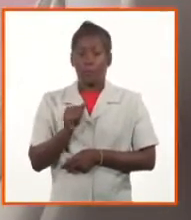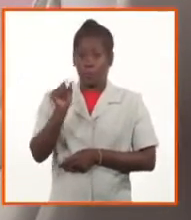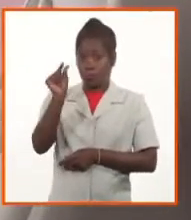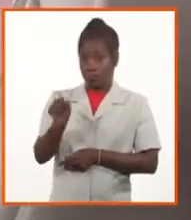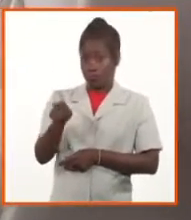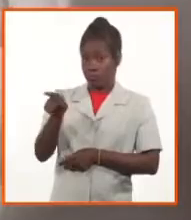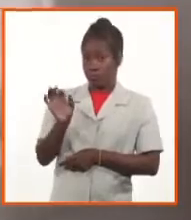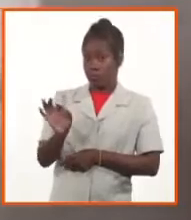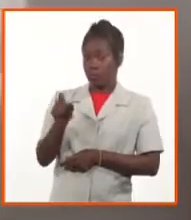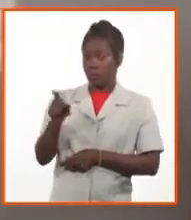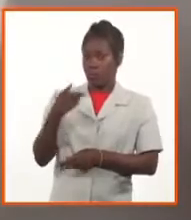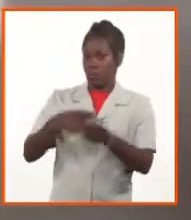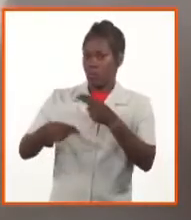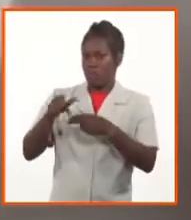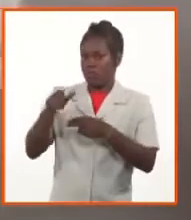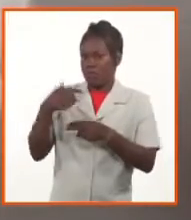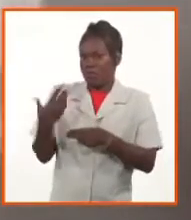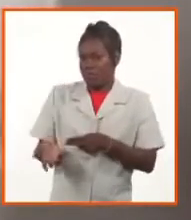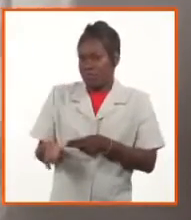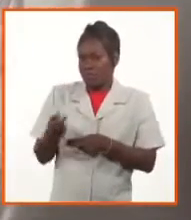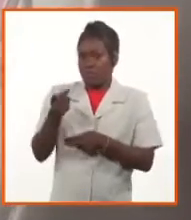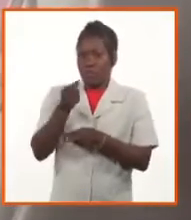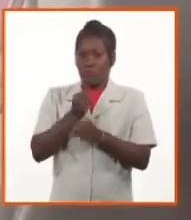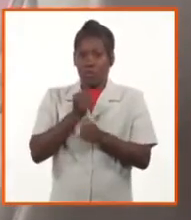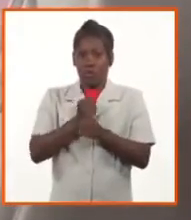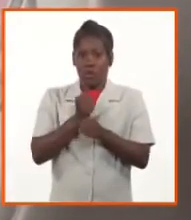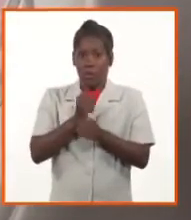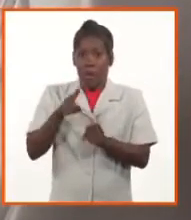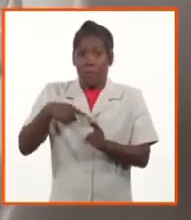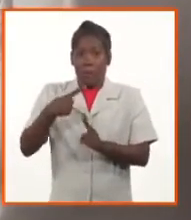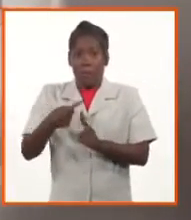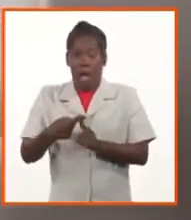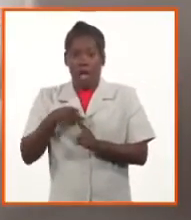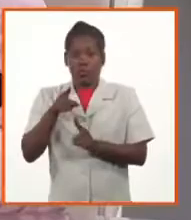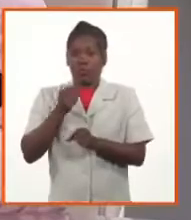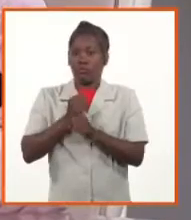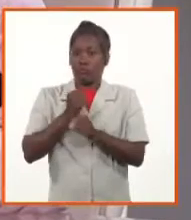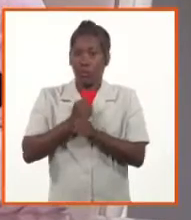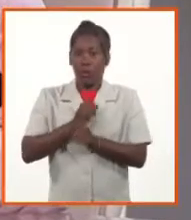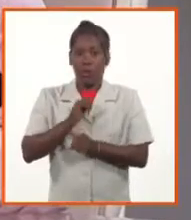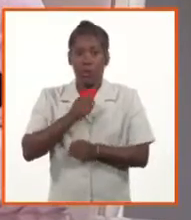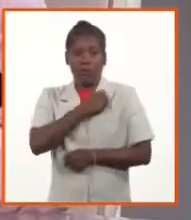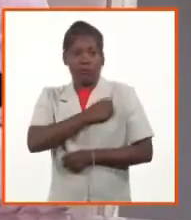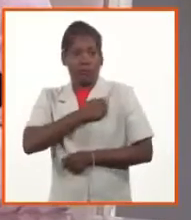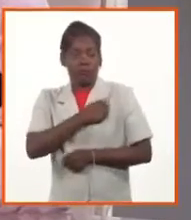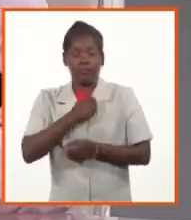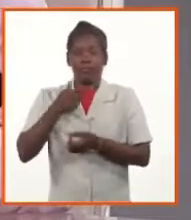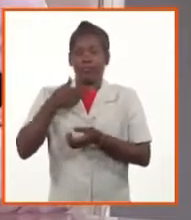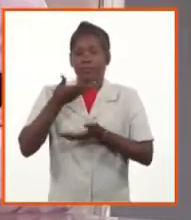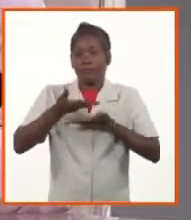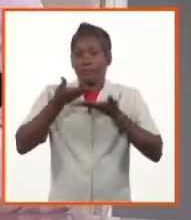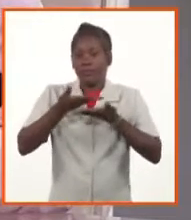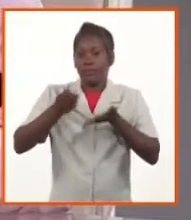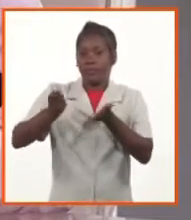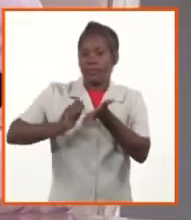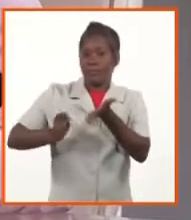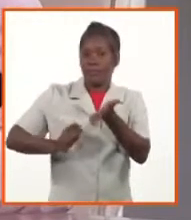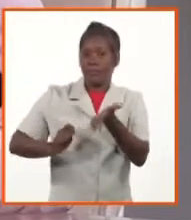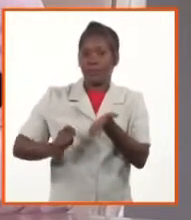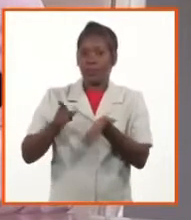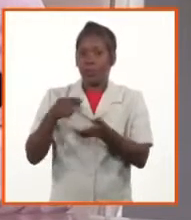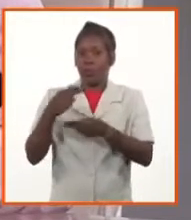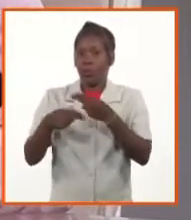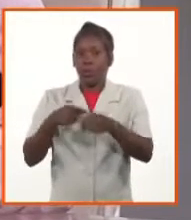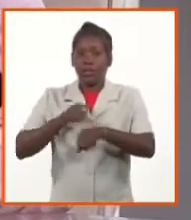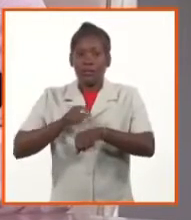como Sergio y Luis ahí, que eran pensadores y a la vez eran poetas? Bueno, me gusta pensar que todo está relacionado, ¿no? Y que la